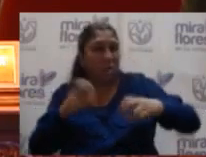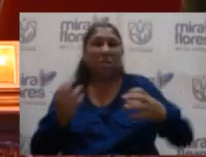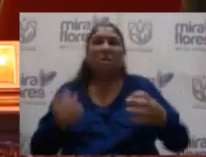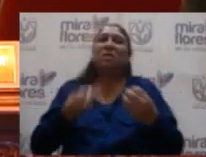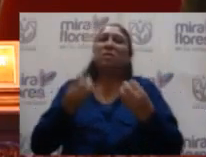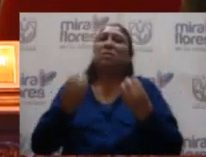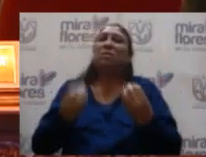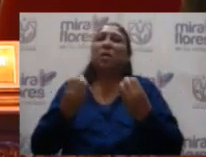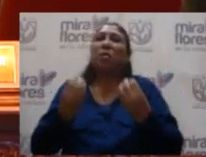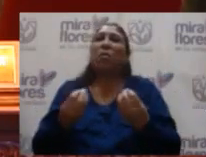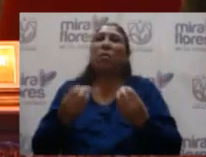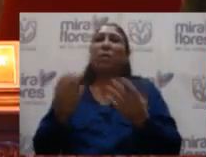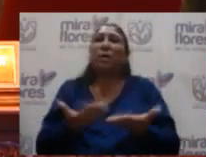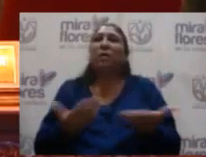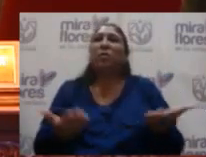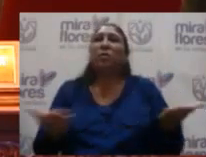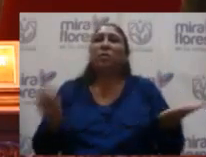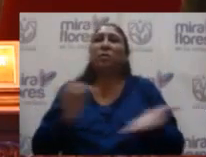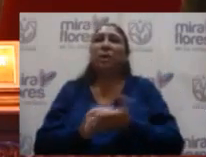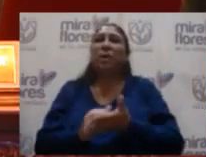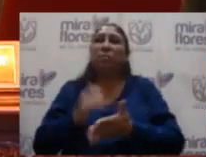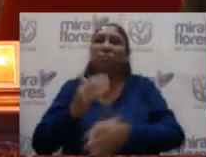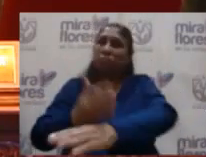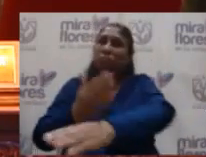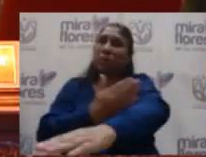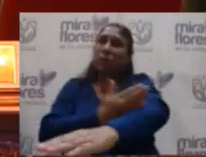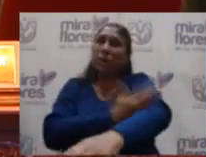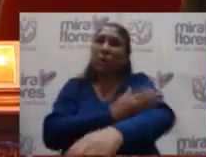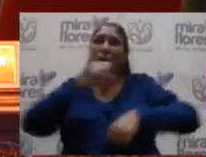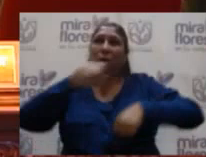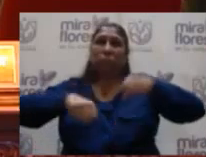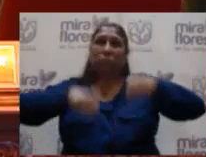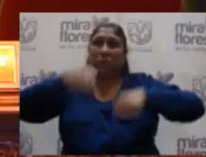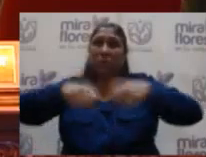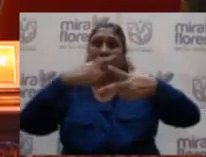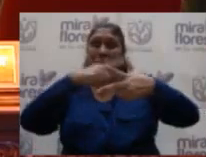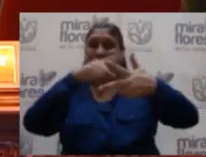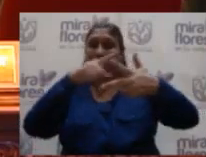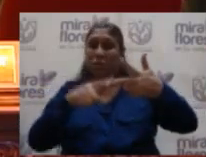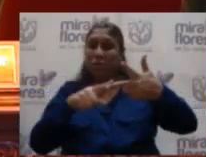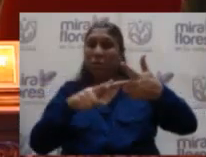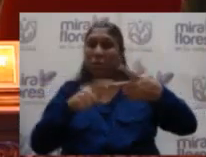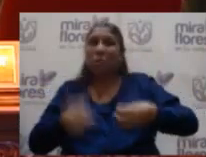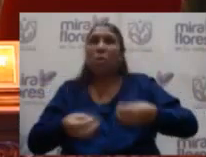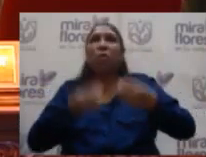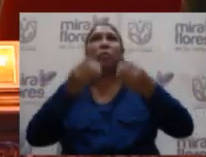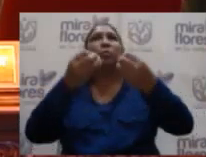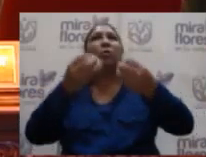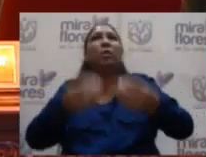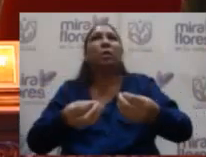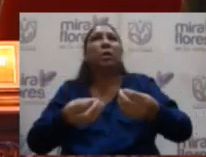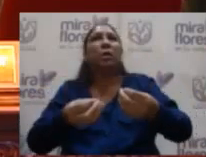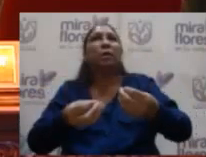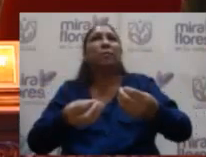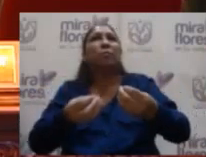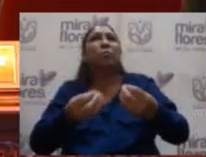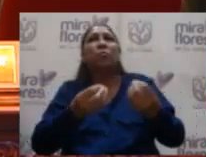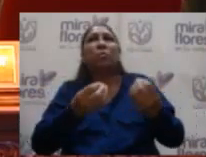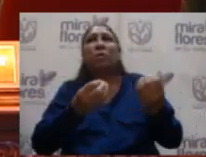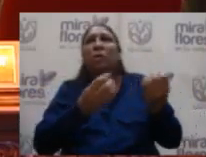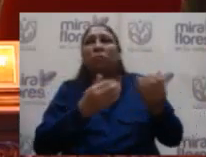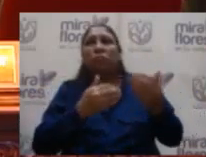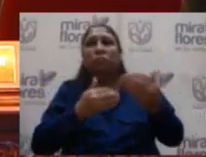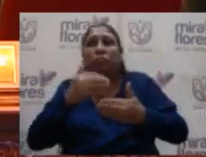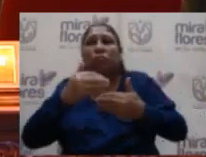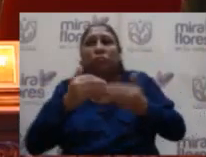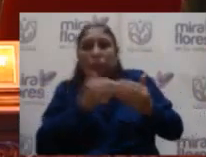hacerse cosas para el desarrollo de la bicicleta en estos tres distritos, nos pone en una potencialidad, no digo que así vaya a ser, pero nos pone en